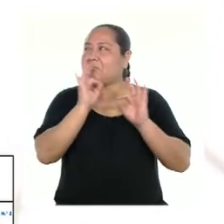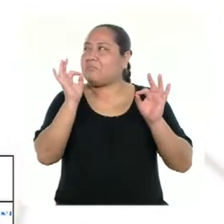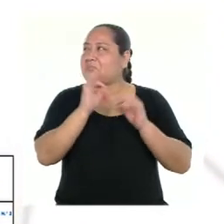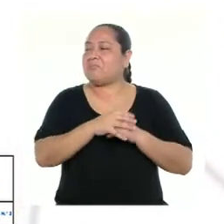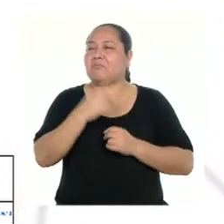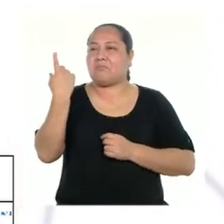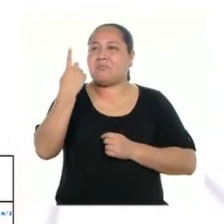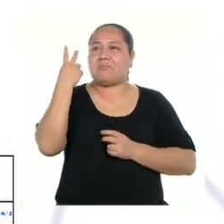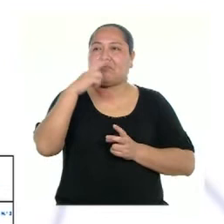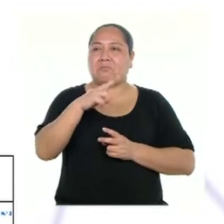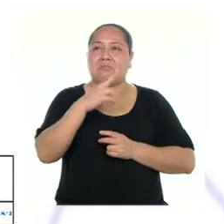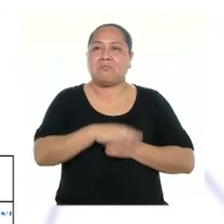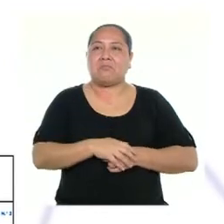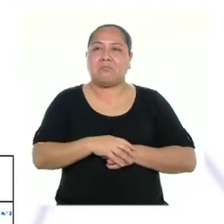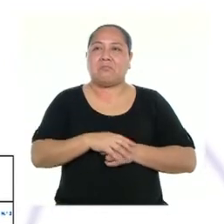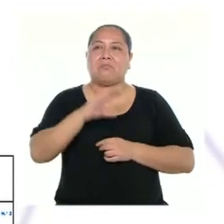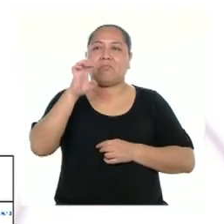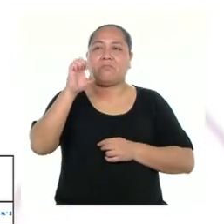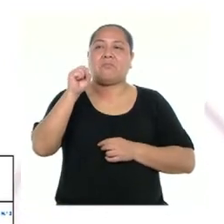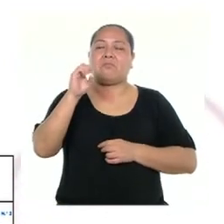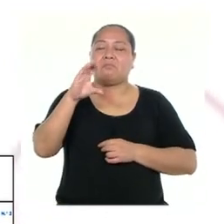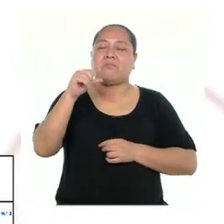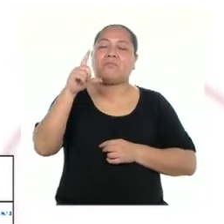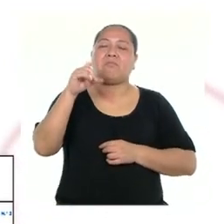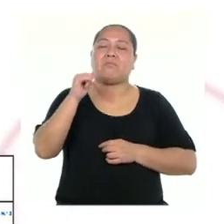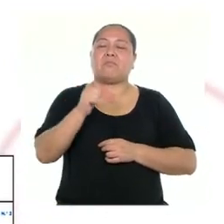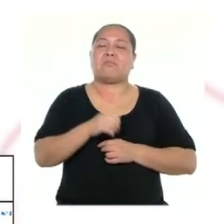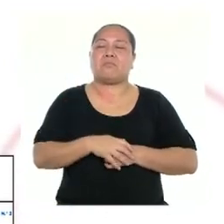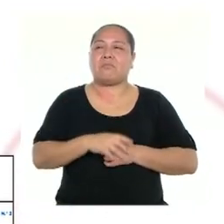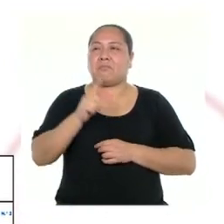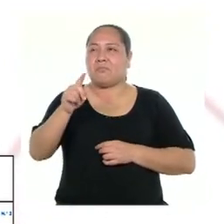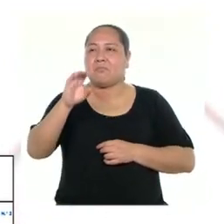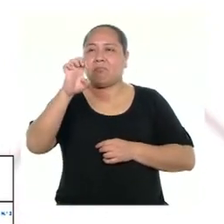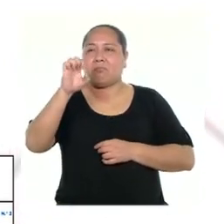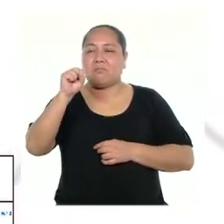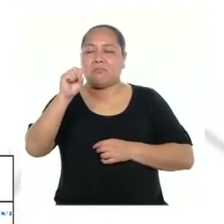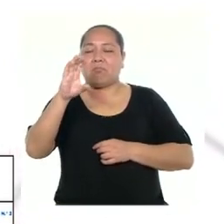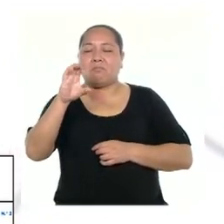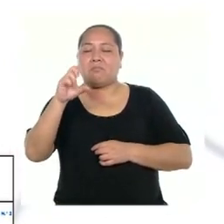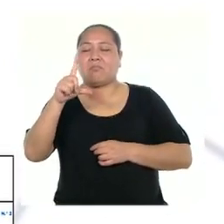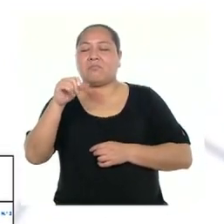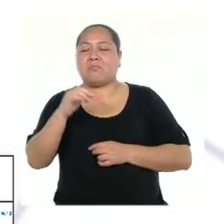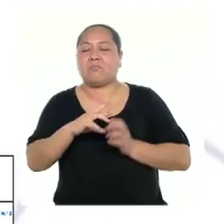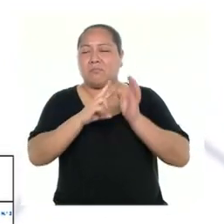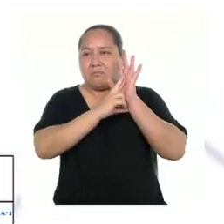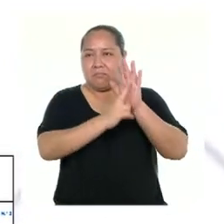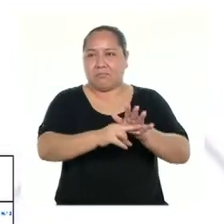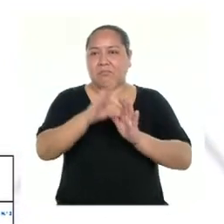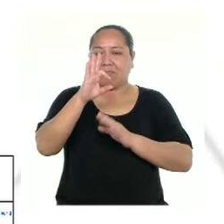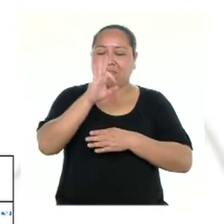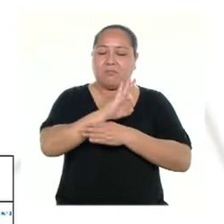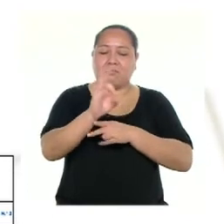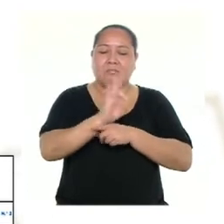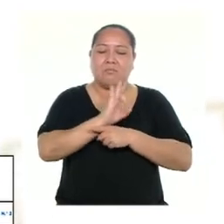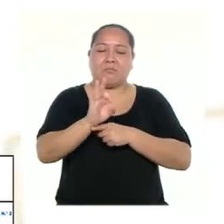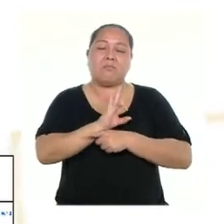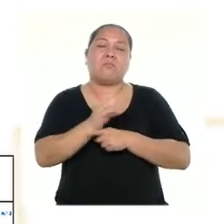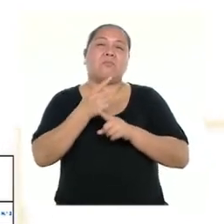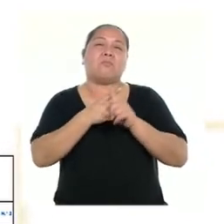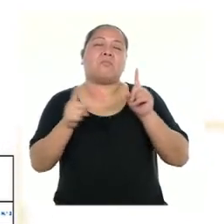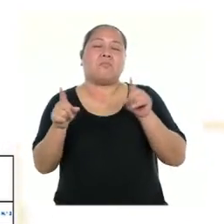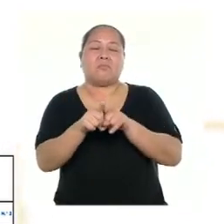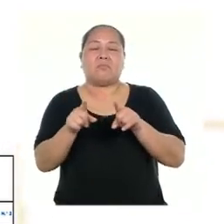que está en el recuadro la palabra escala. Es que las escalas se pueden representar con fracciones, pero también de